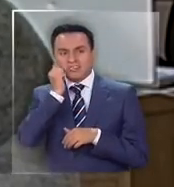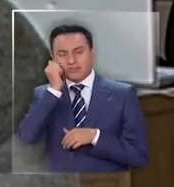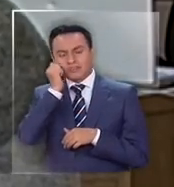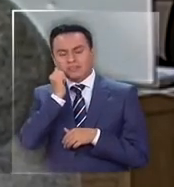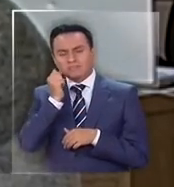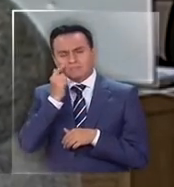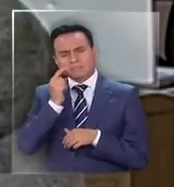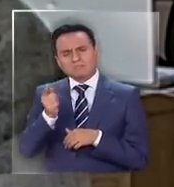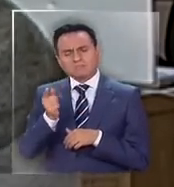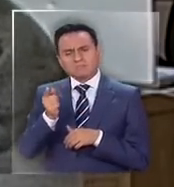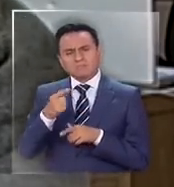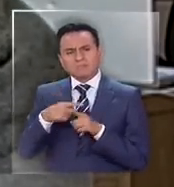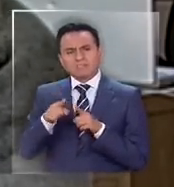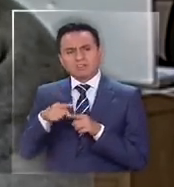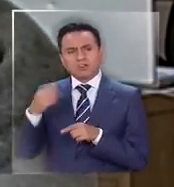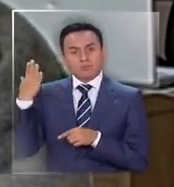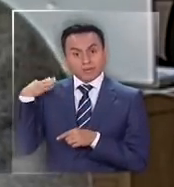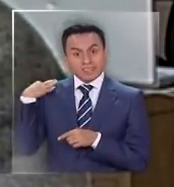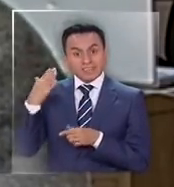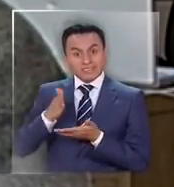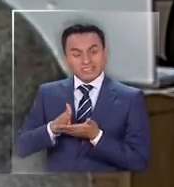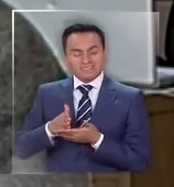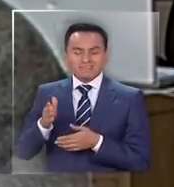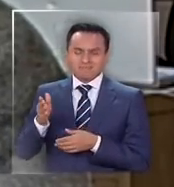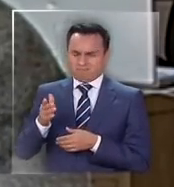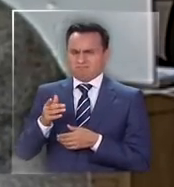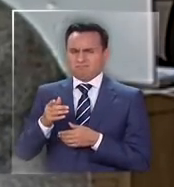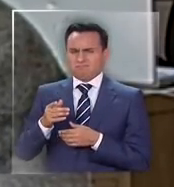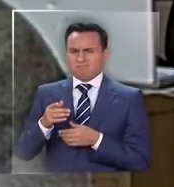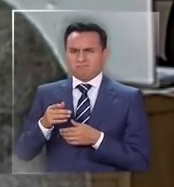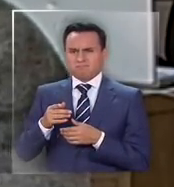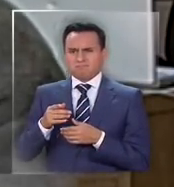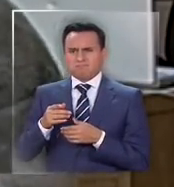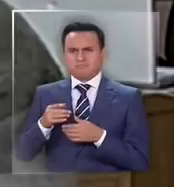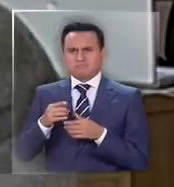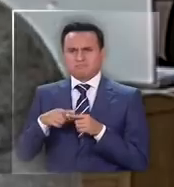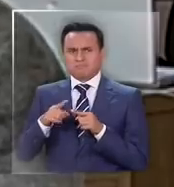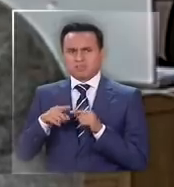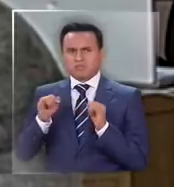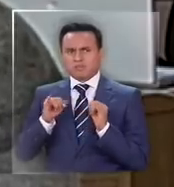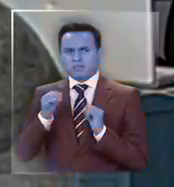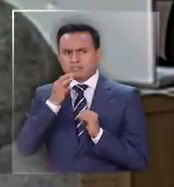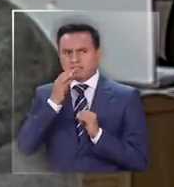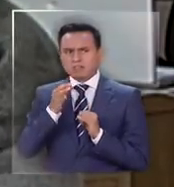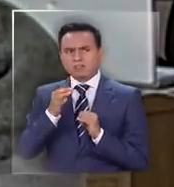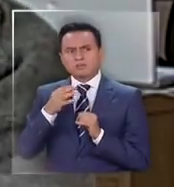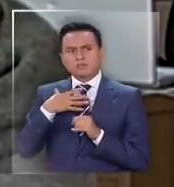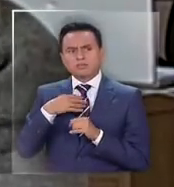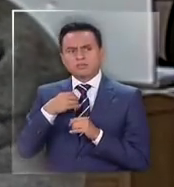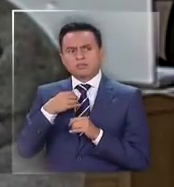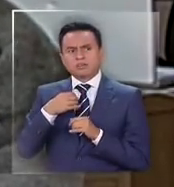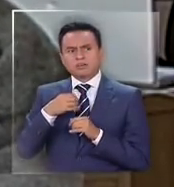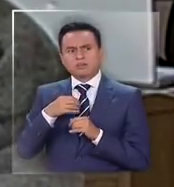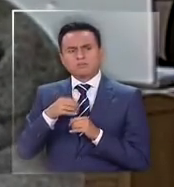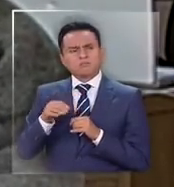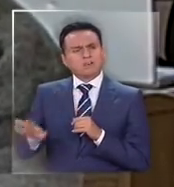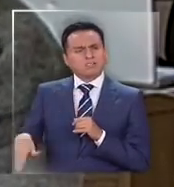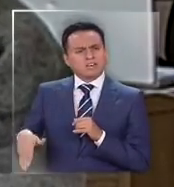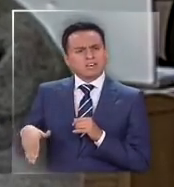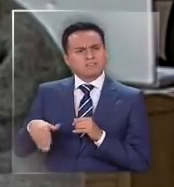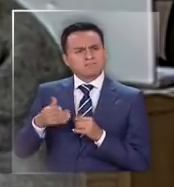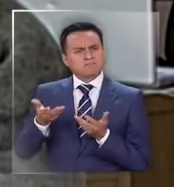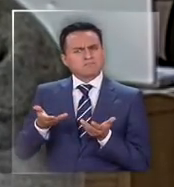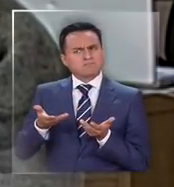así, en vez de darte un golpecito en la espalda, entonces era, se adelantaba un poquitito, te decía hola, mijo, y te pegaba así para atrás.